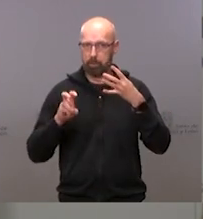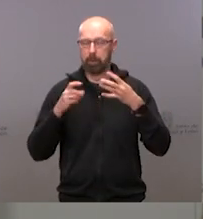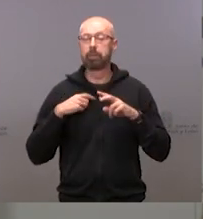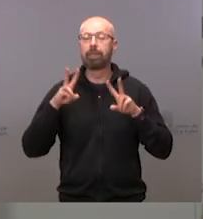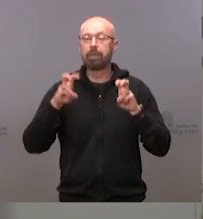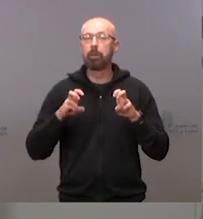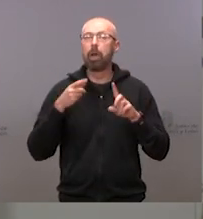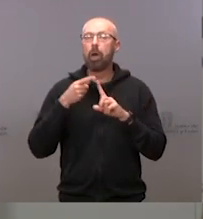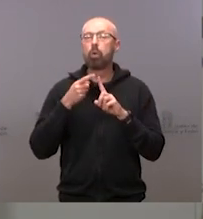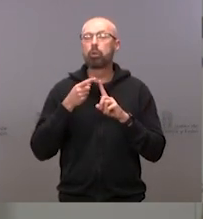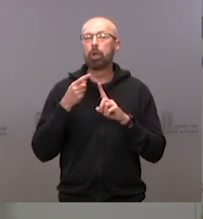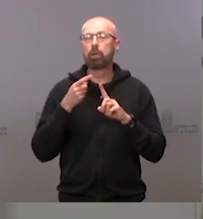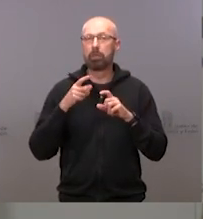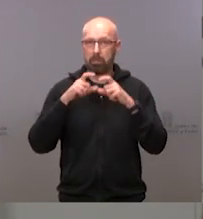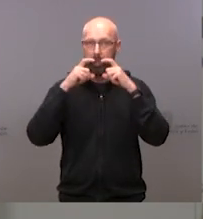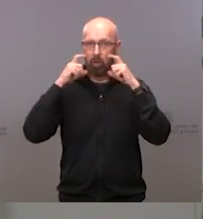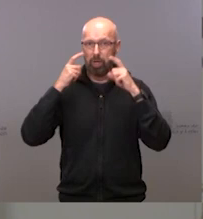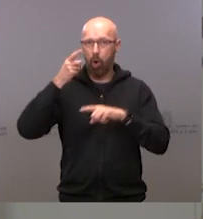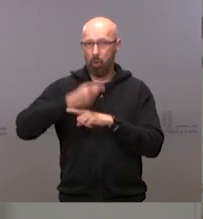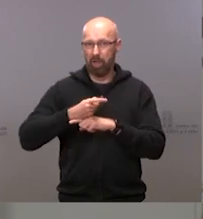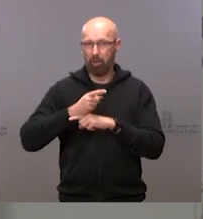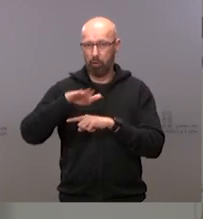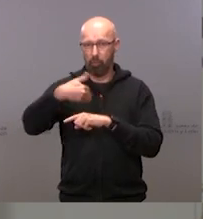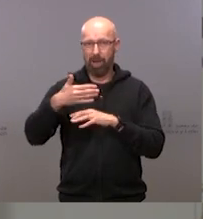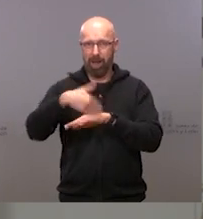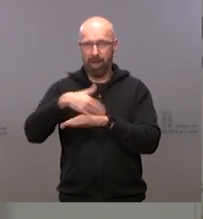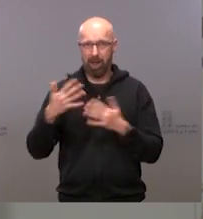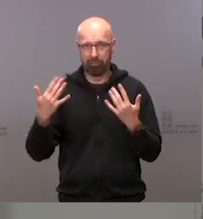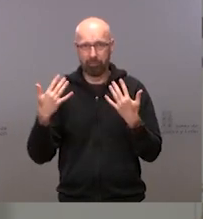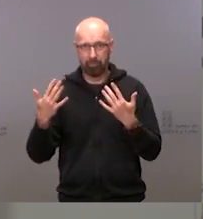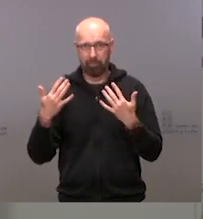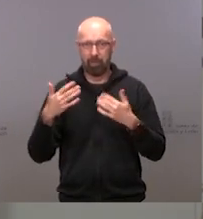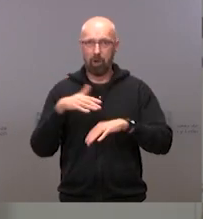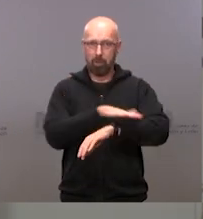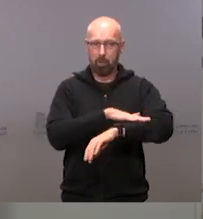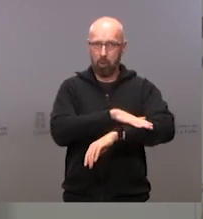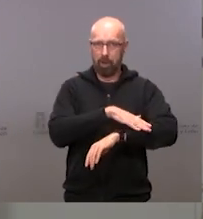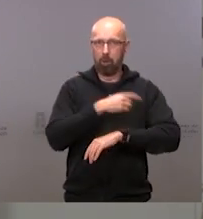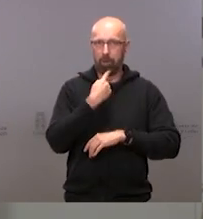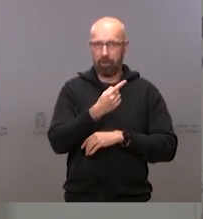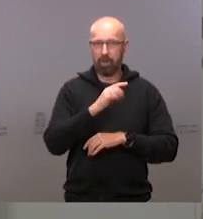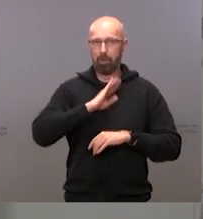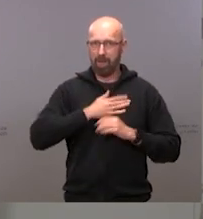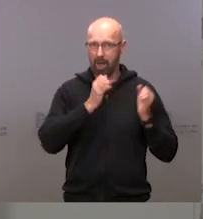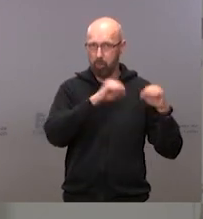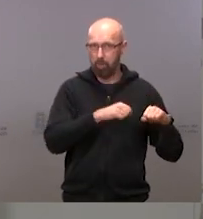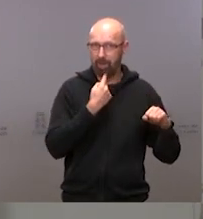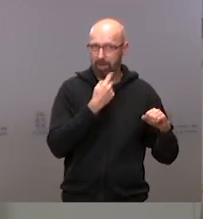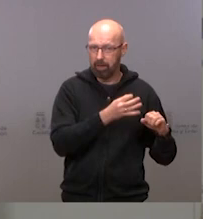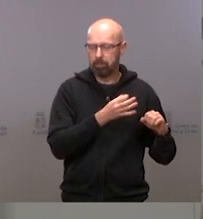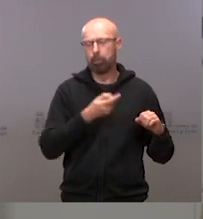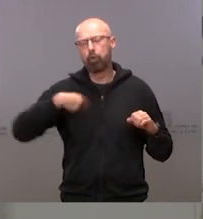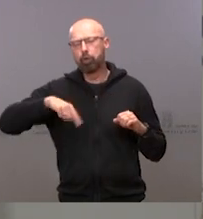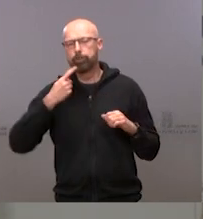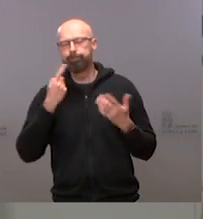de mascarilla obligatorio en exteriores que ha anunciado el presidente de gobierno que va a aprobar mañana hemos propuesto